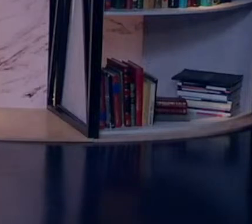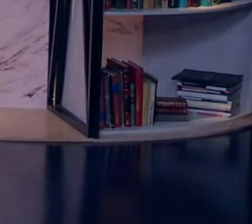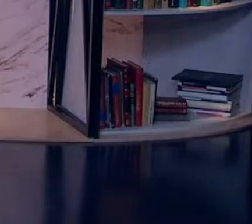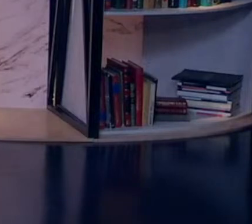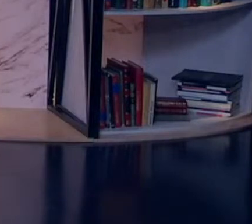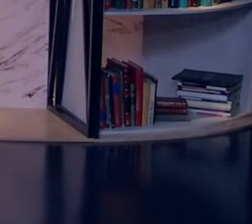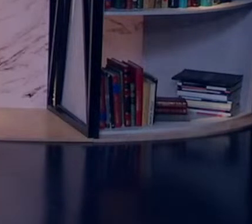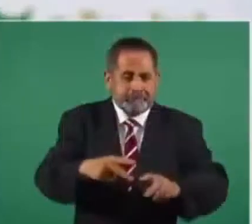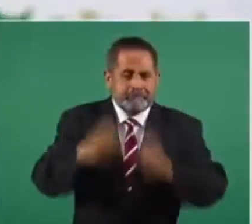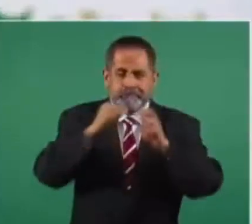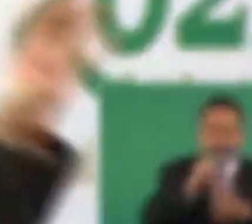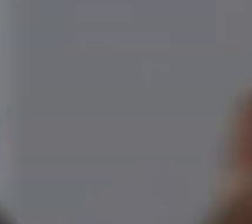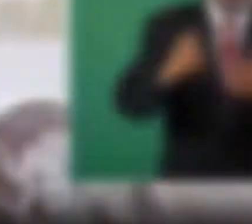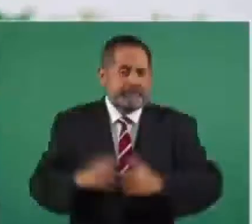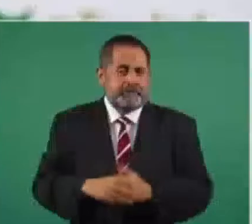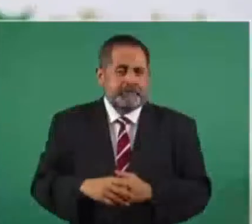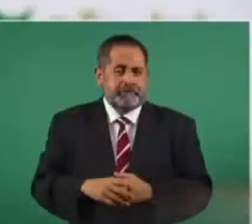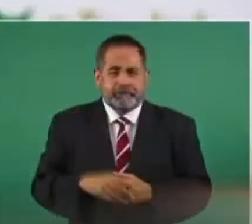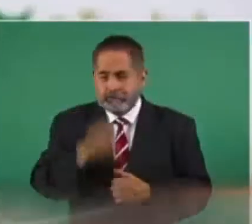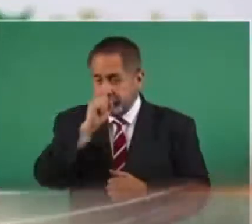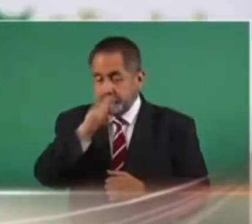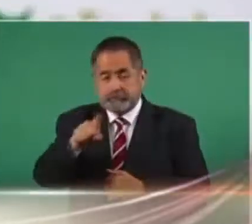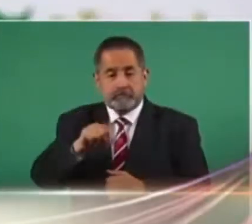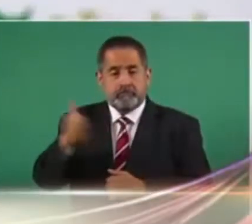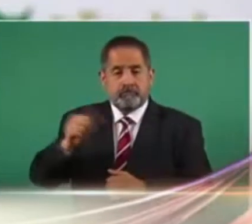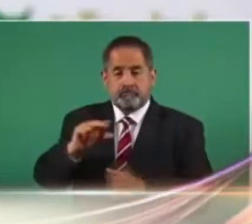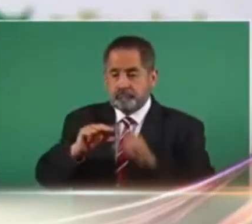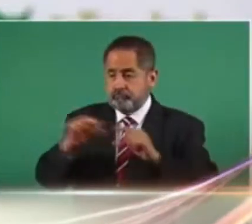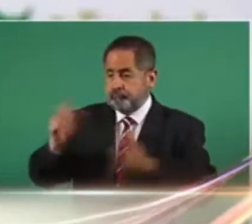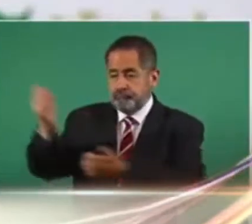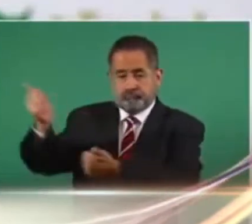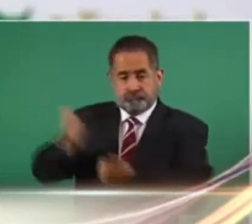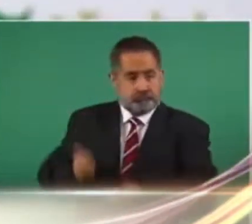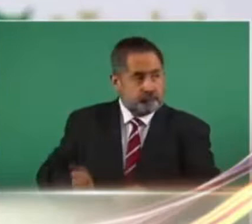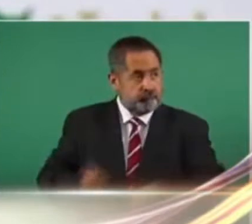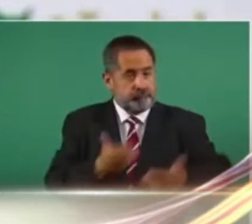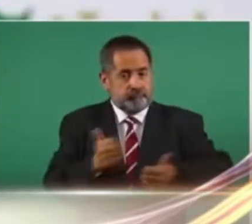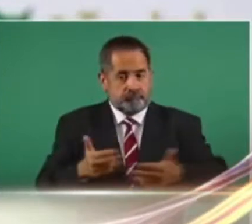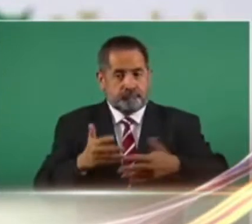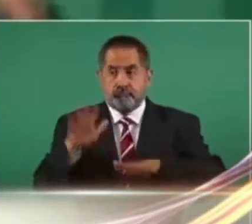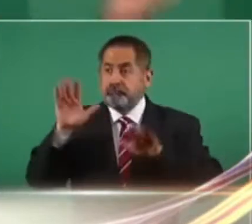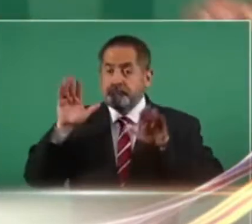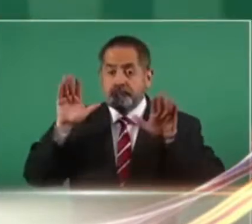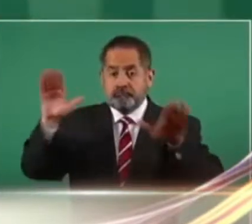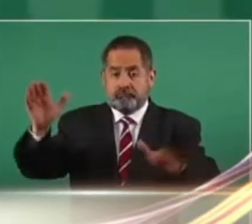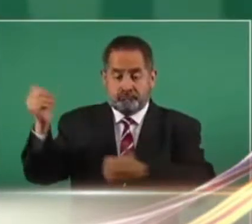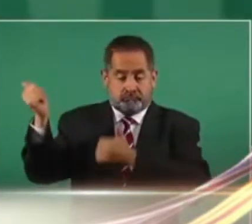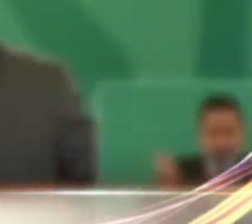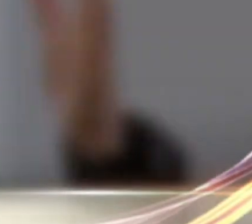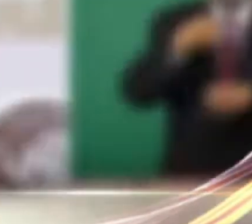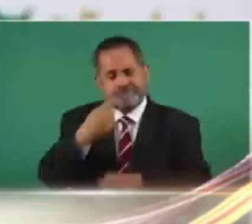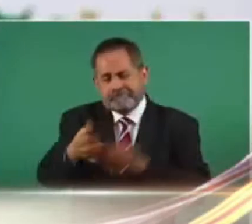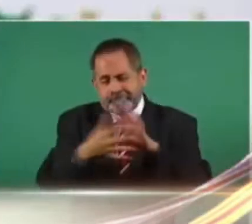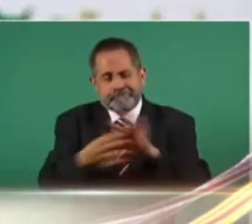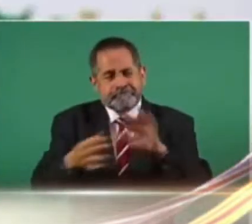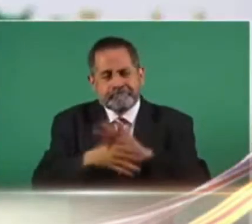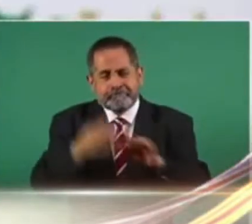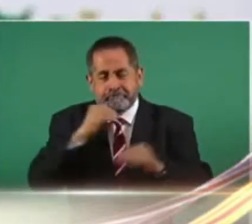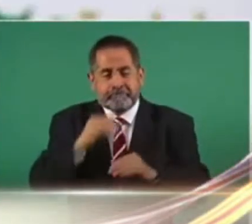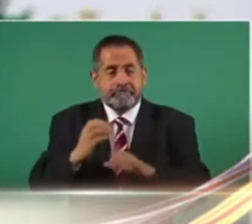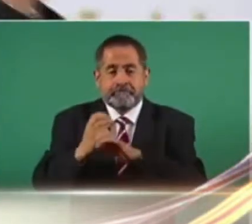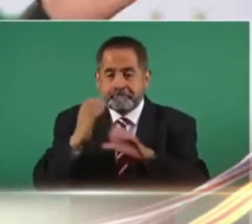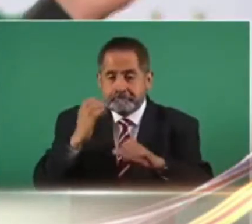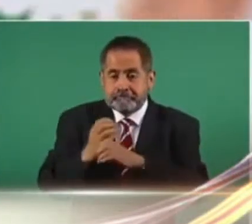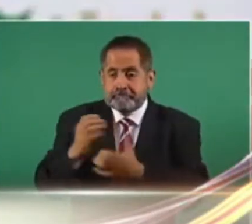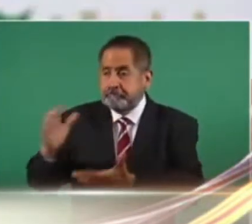problema. Un tránsito de las vacunas no llegan mágicamente del aeropuerto al puesto de vacunación. Las unidades